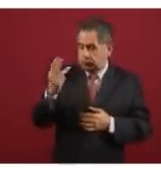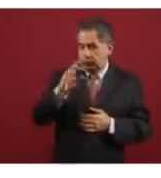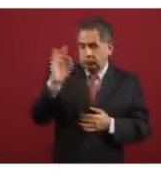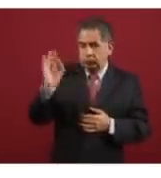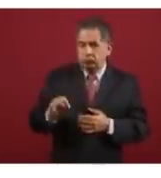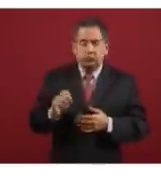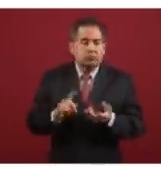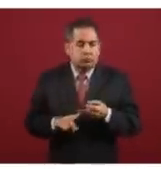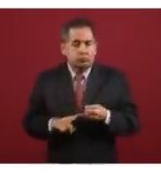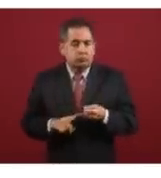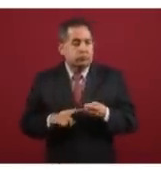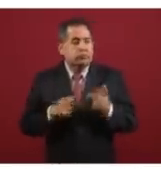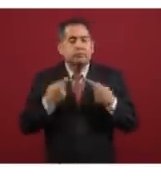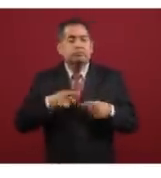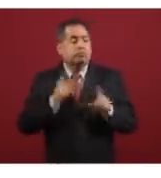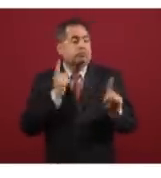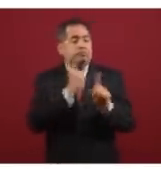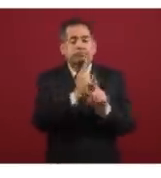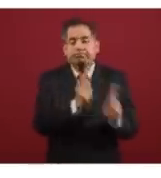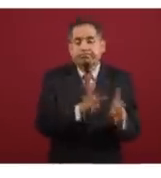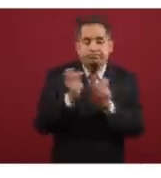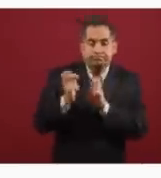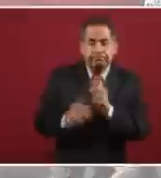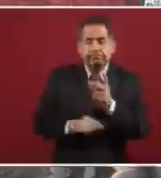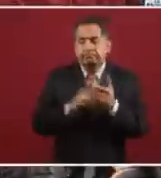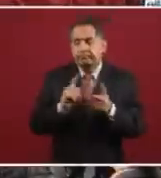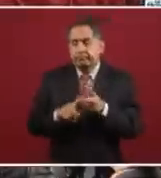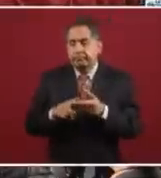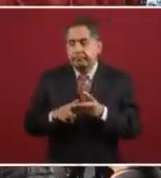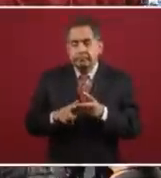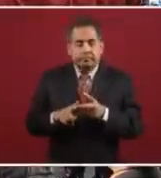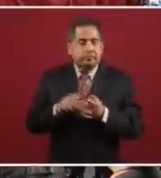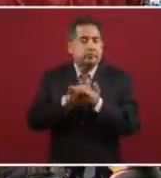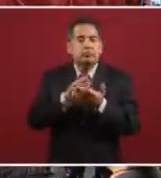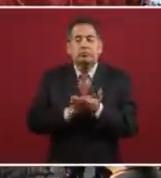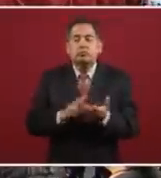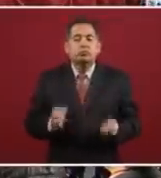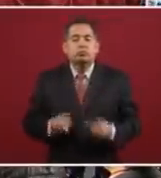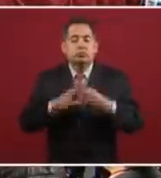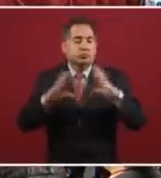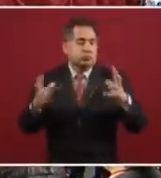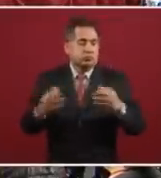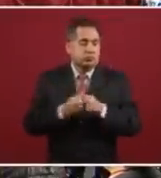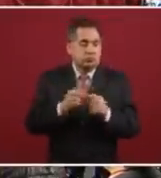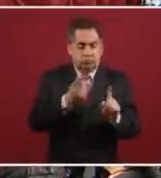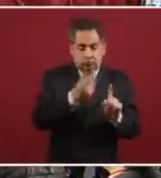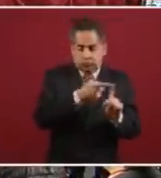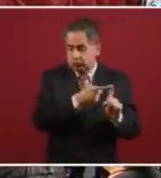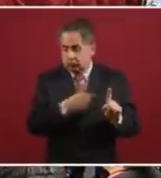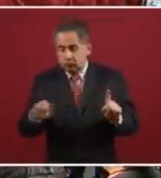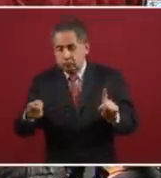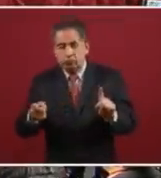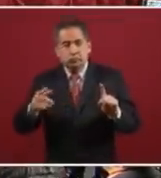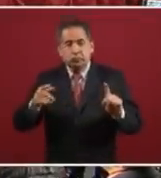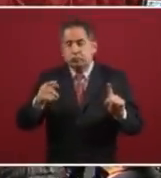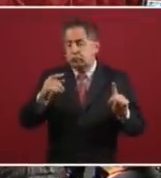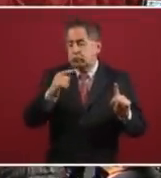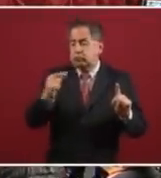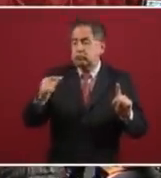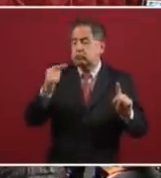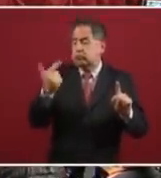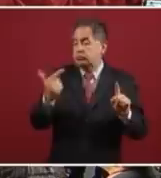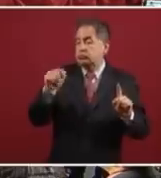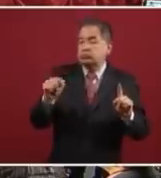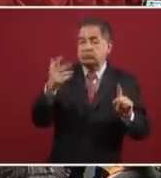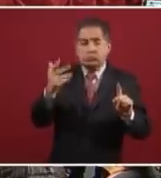2.3%. El robo a transeúntes, en la que sigue, registra un de diciembre a la fecha una baja de menos